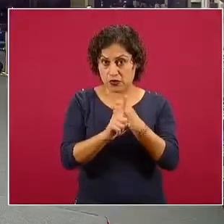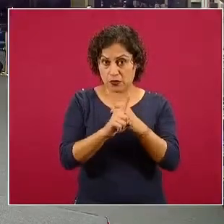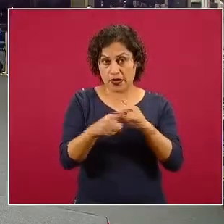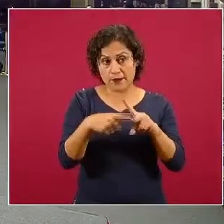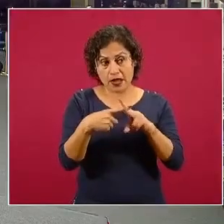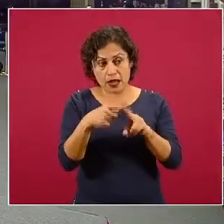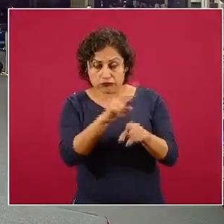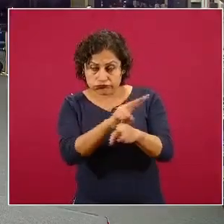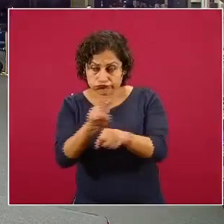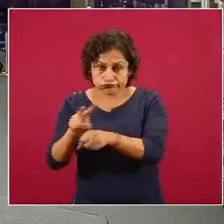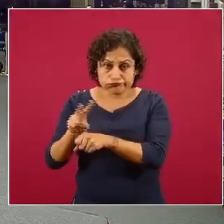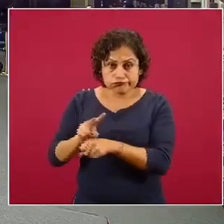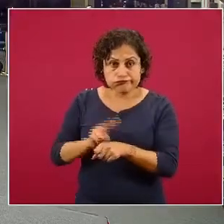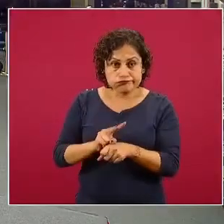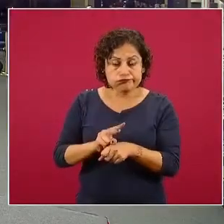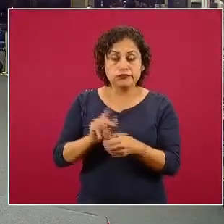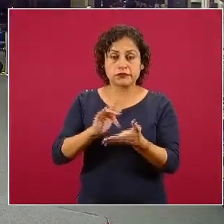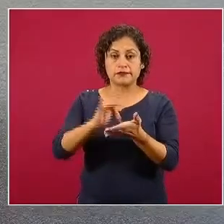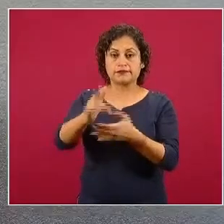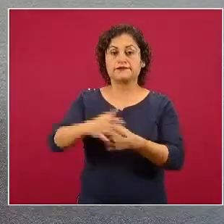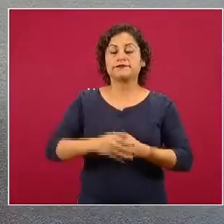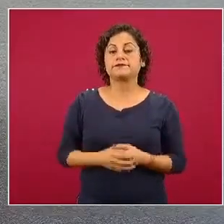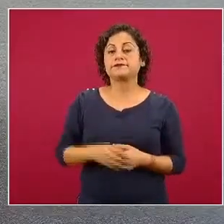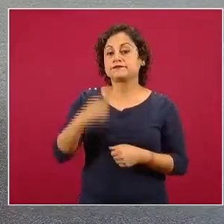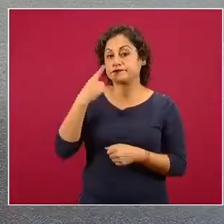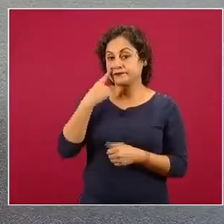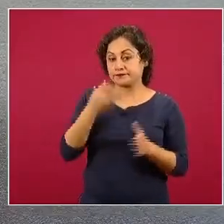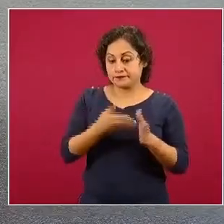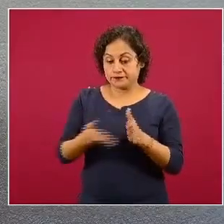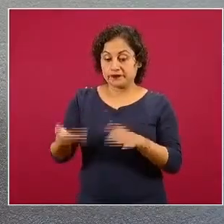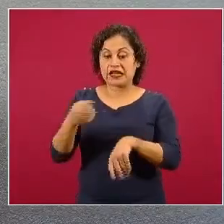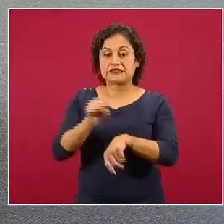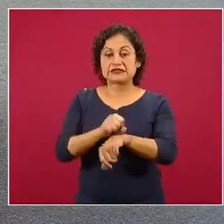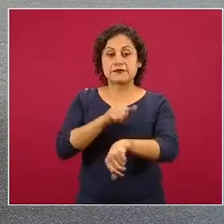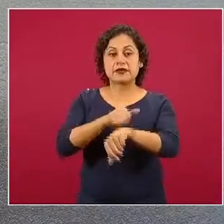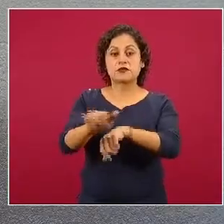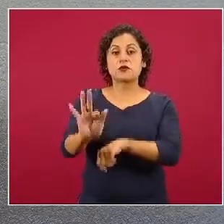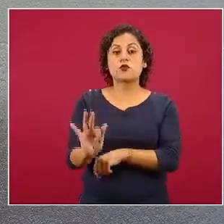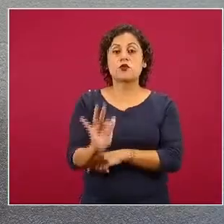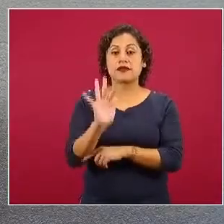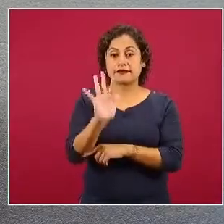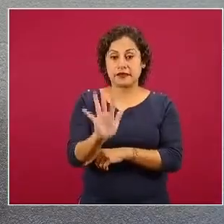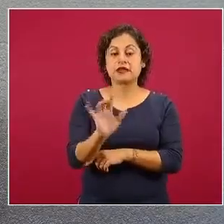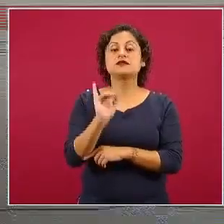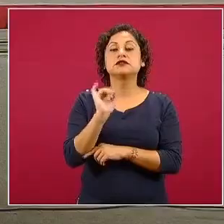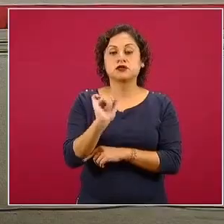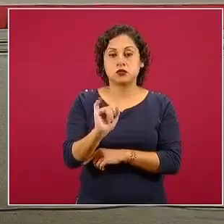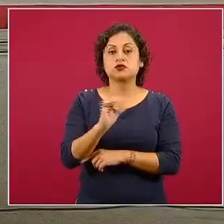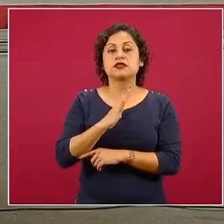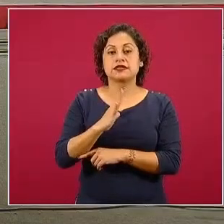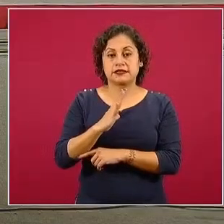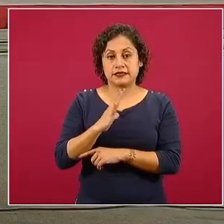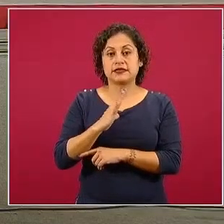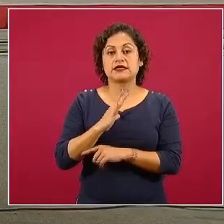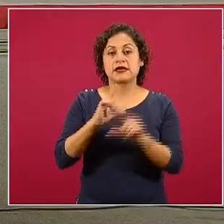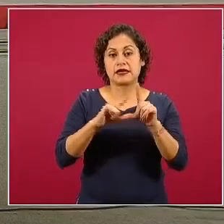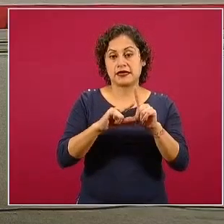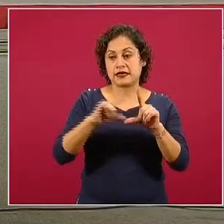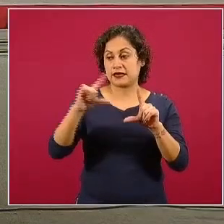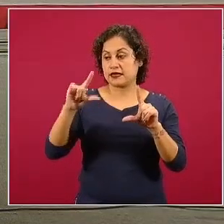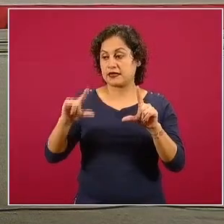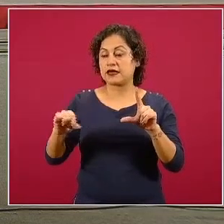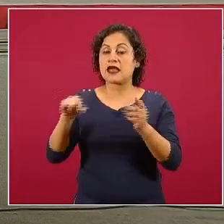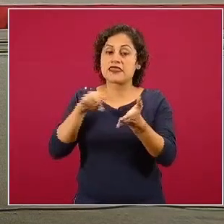Gracias. Correcto. En la semana 45, efectivamente, tenemos la barra de color